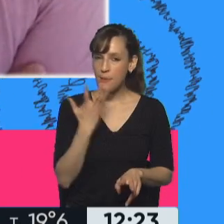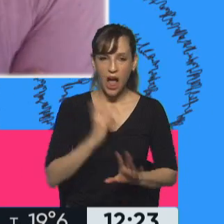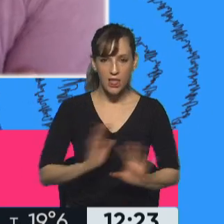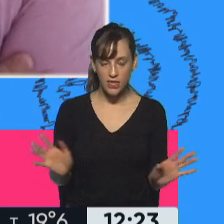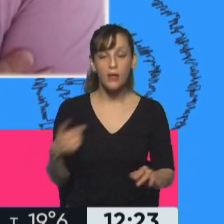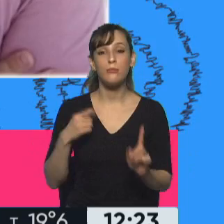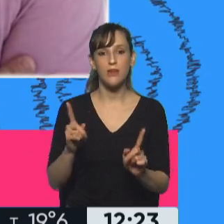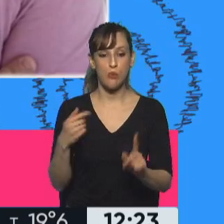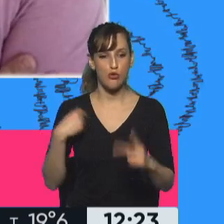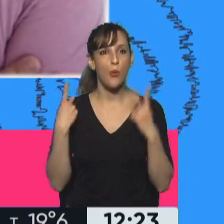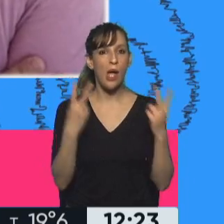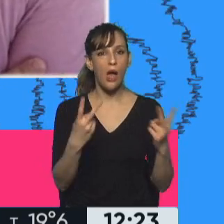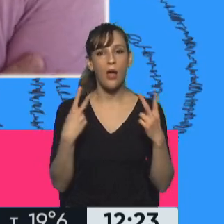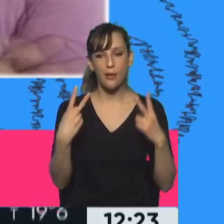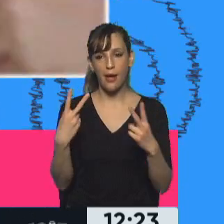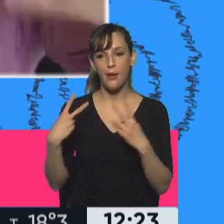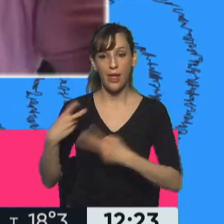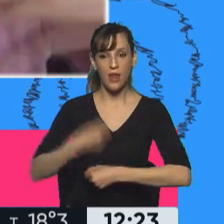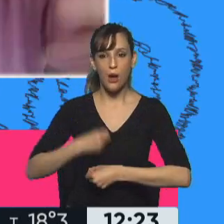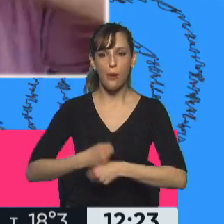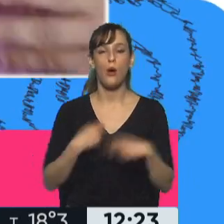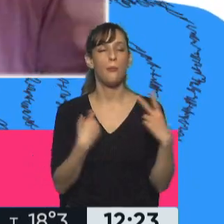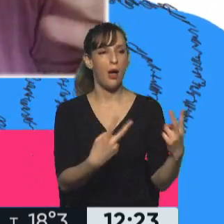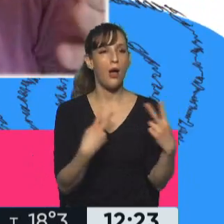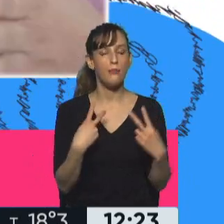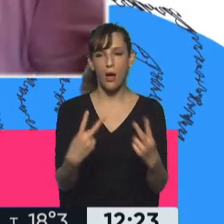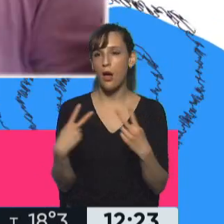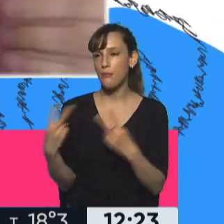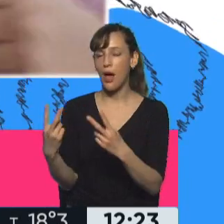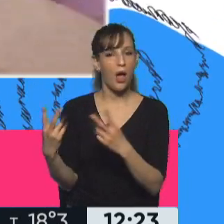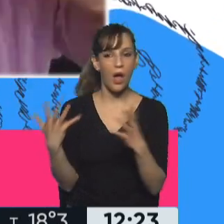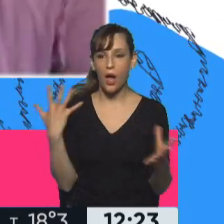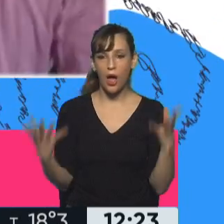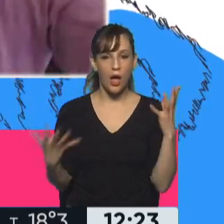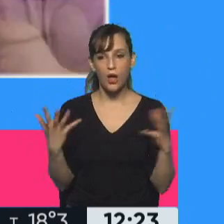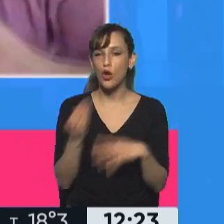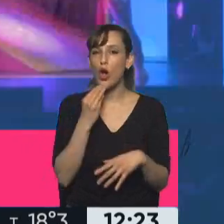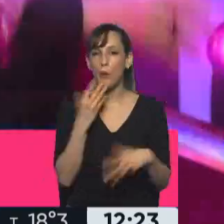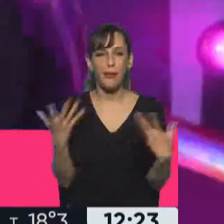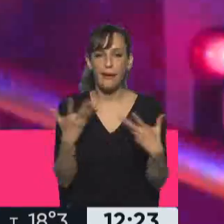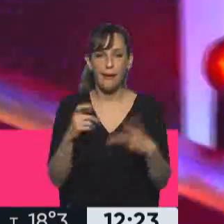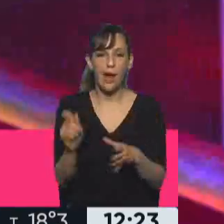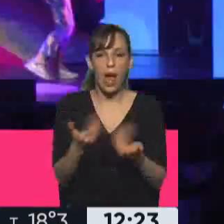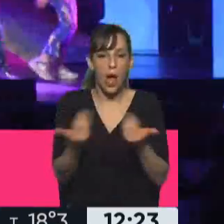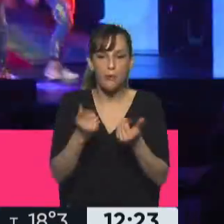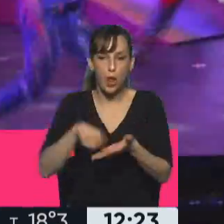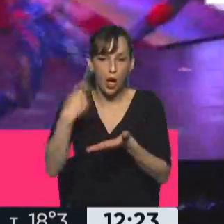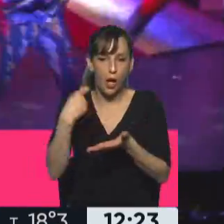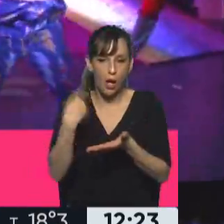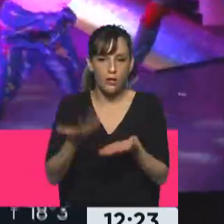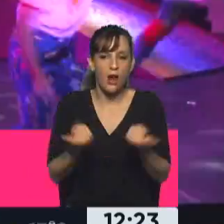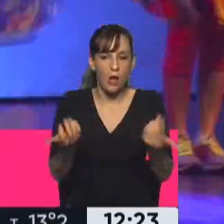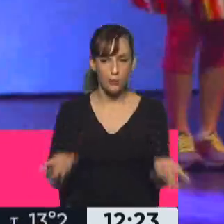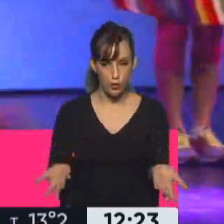las giras y todo eso, a veces la vorágine te va llevando a estás de gira y comés lo que podés en una estación de servicio. No sé, cuando podés